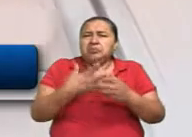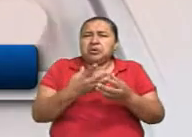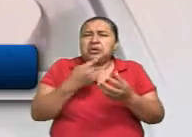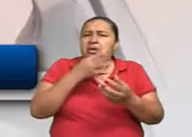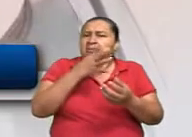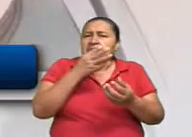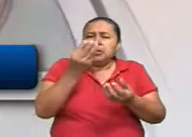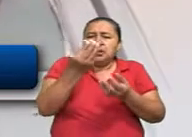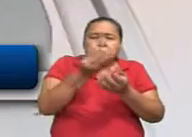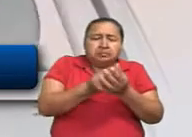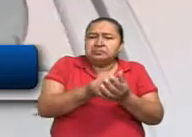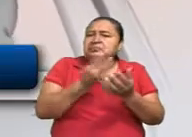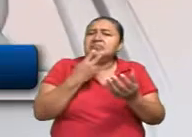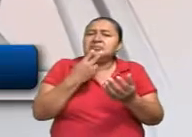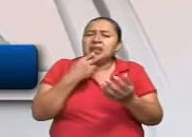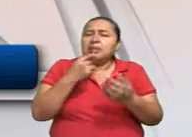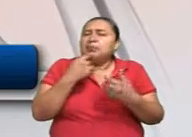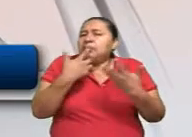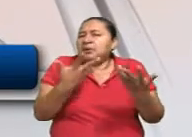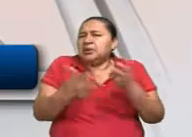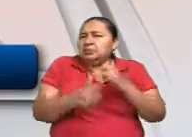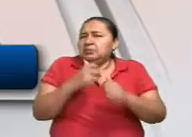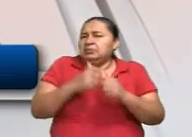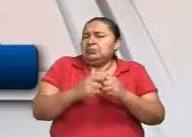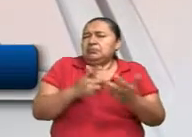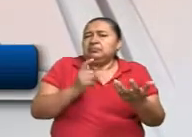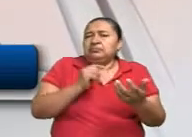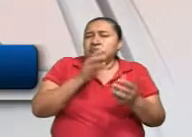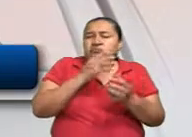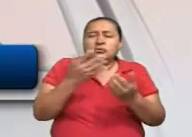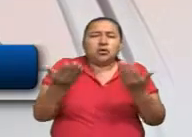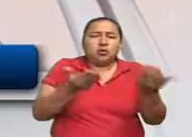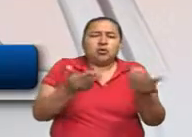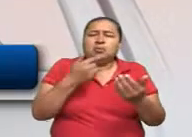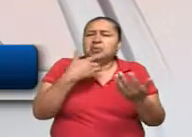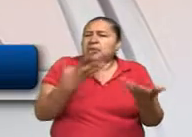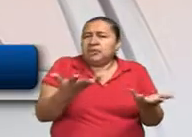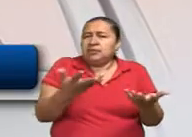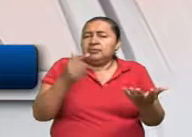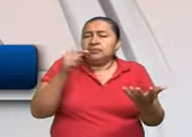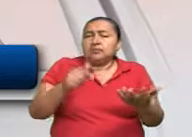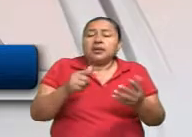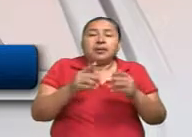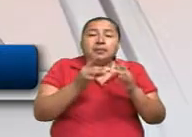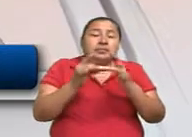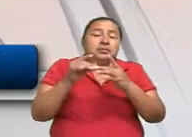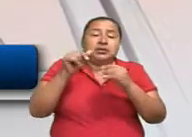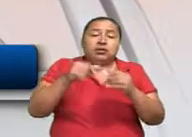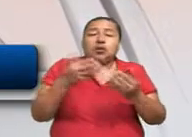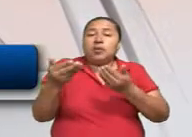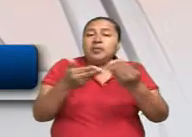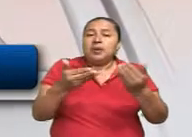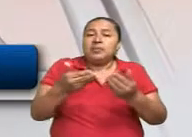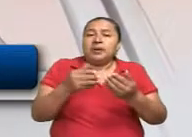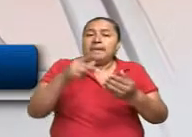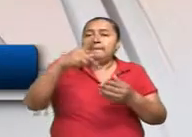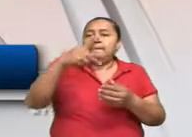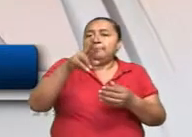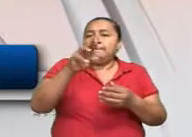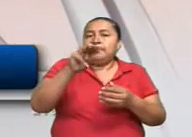se presenta este trastorno testicular en los niños y principalmente en los niños prematuros? ¿En qué